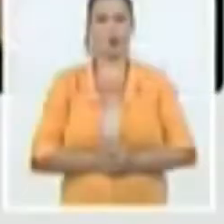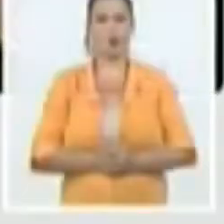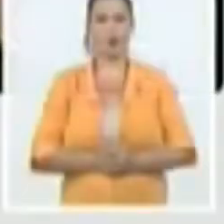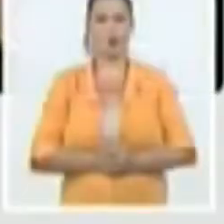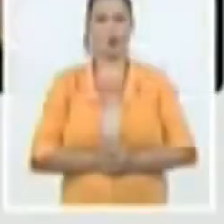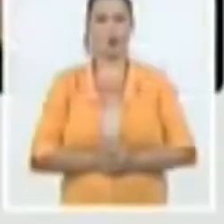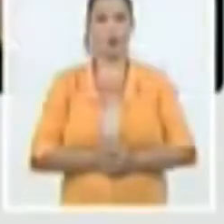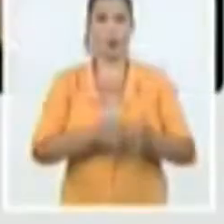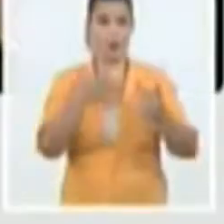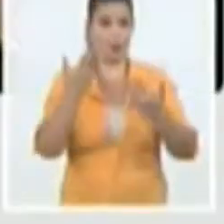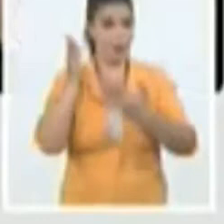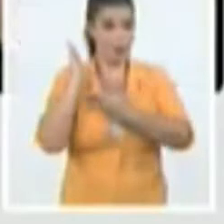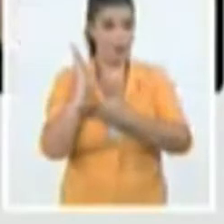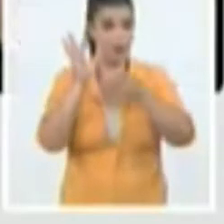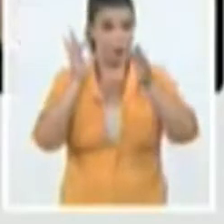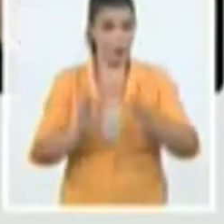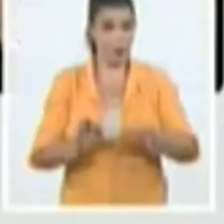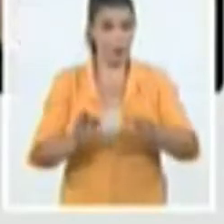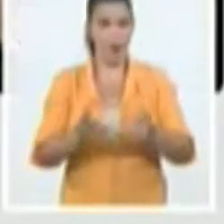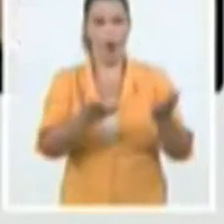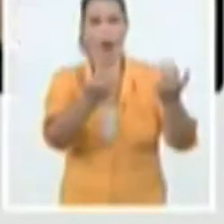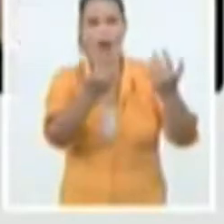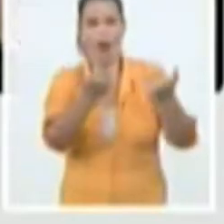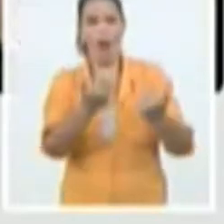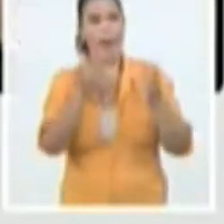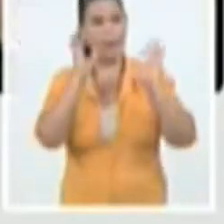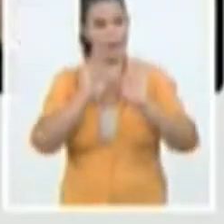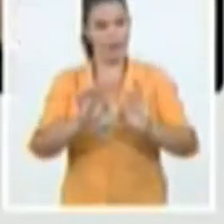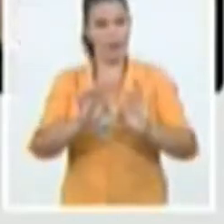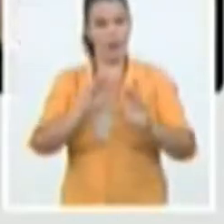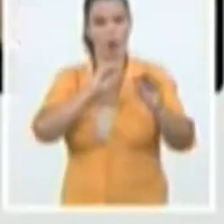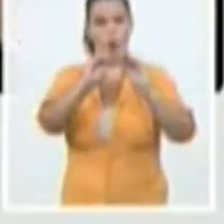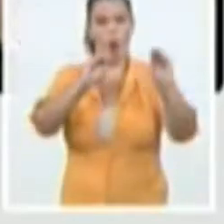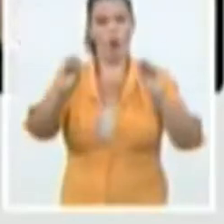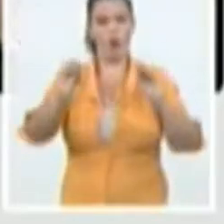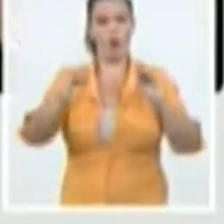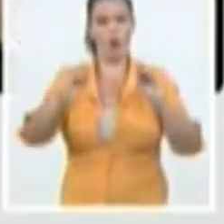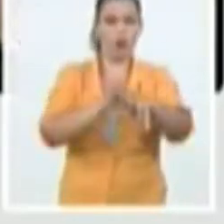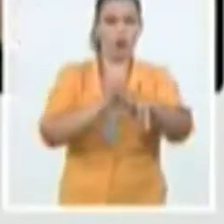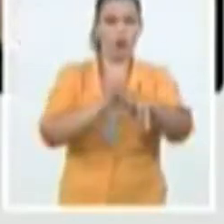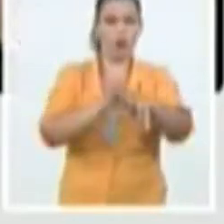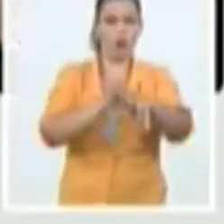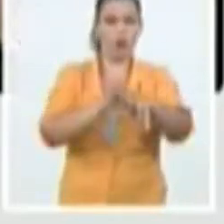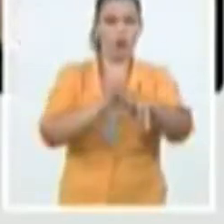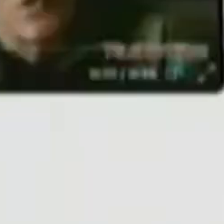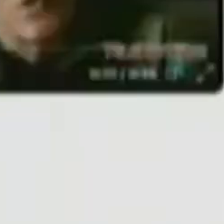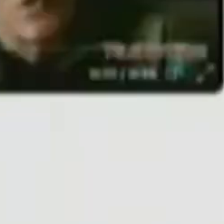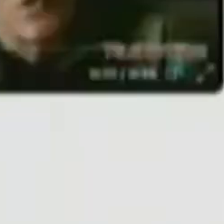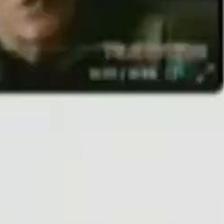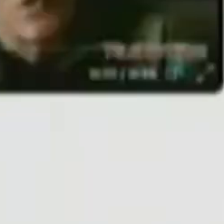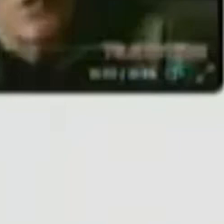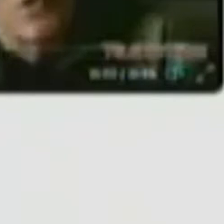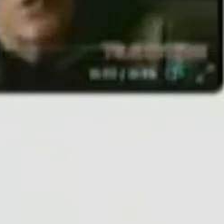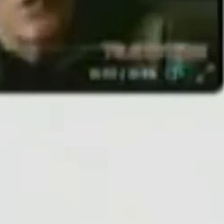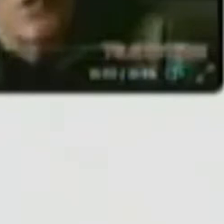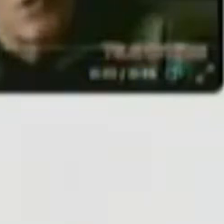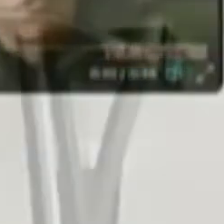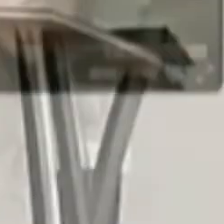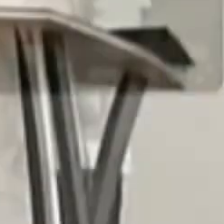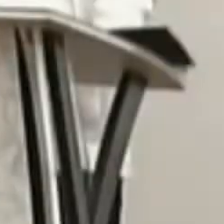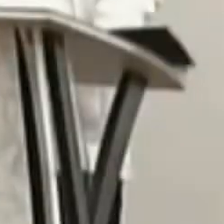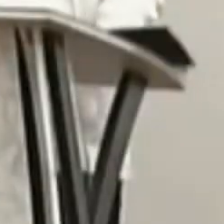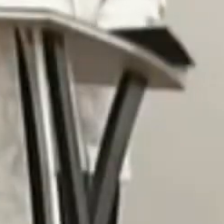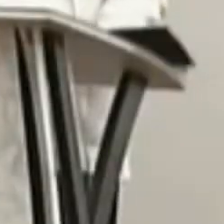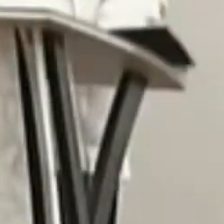métodos de la guerra no convencional sobre cómo tumbar una dictadura, parte del manual de lucha